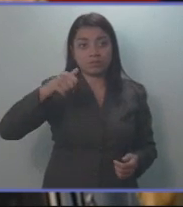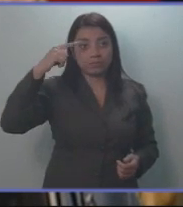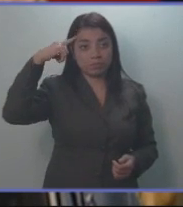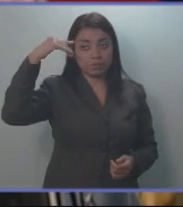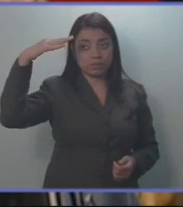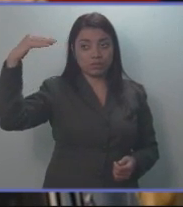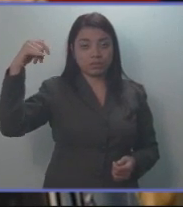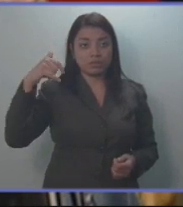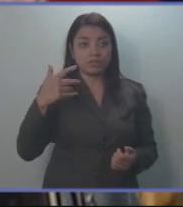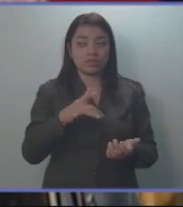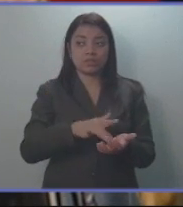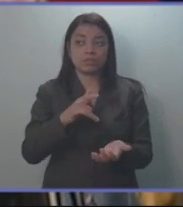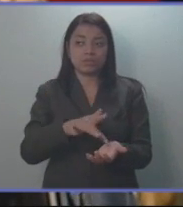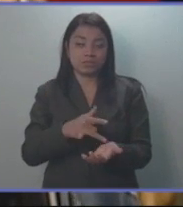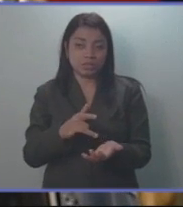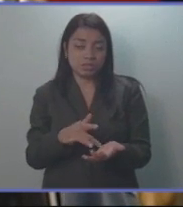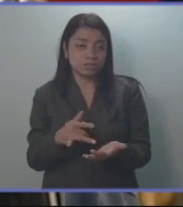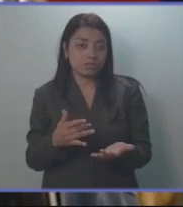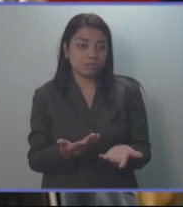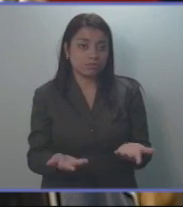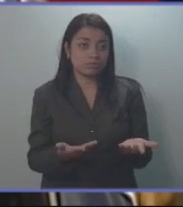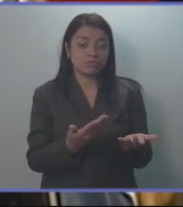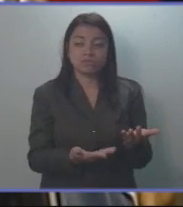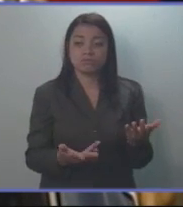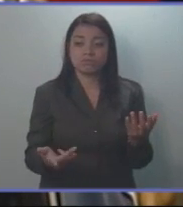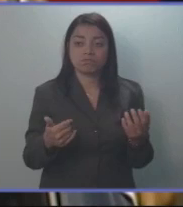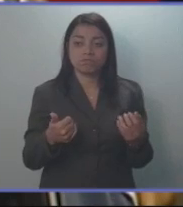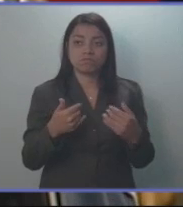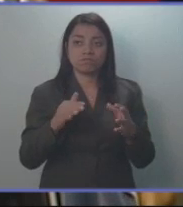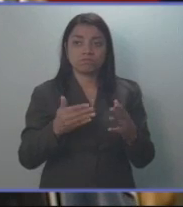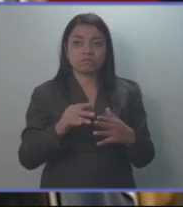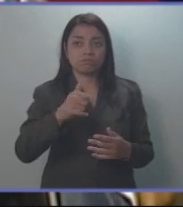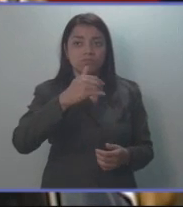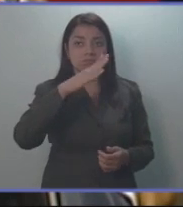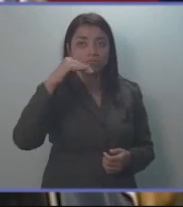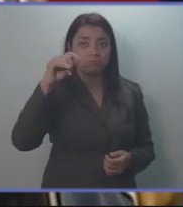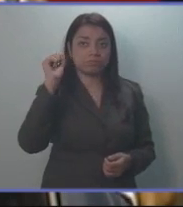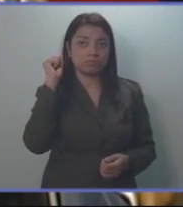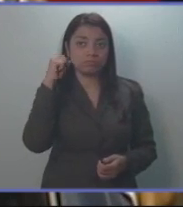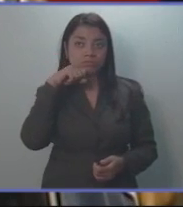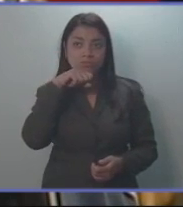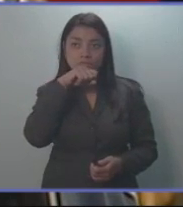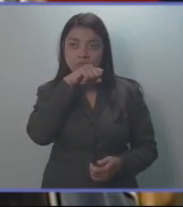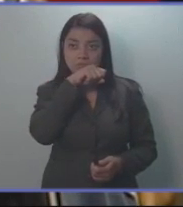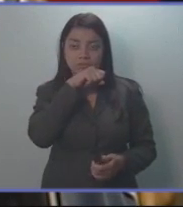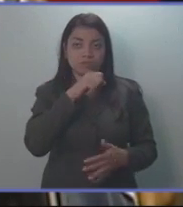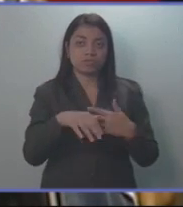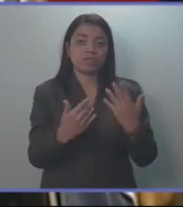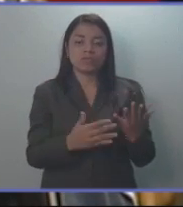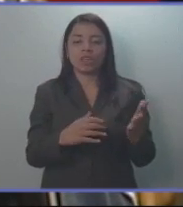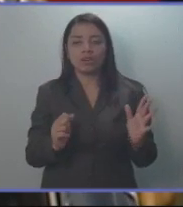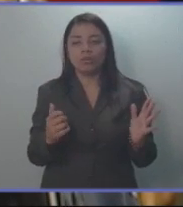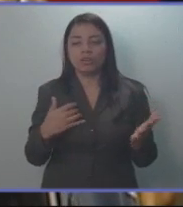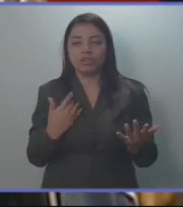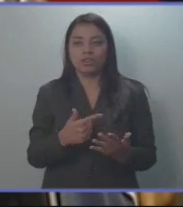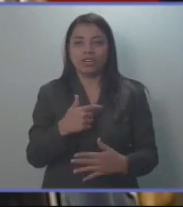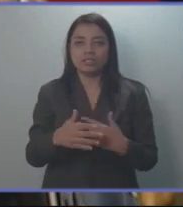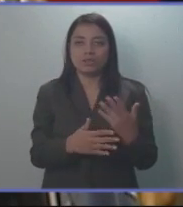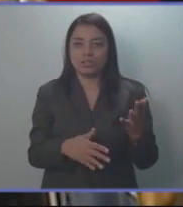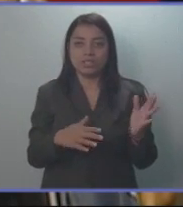de aprovecharse de la buena fe de estos países como Taiwán, que nos donó ese arroz, se